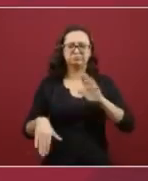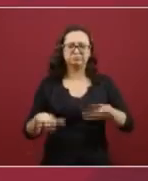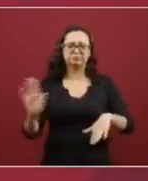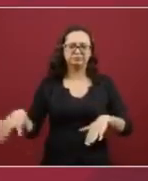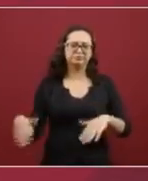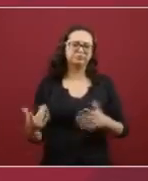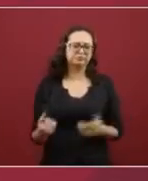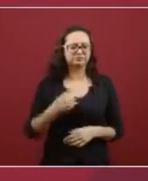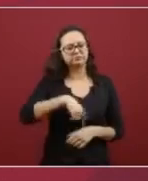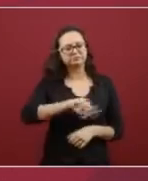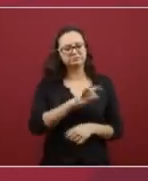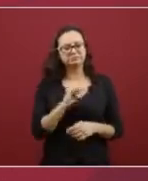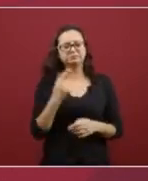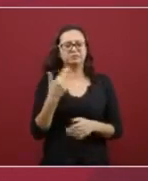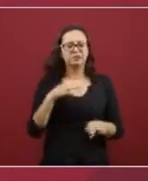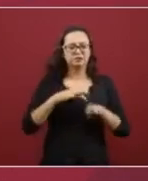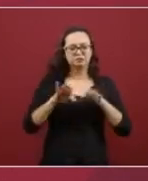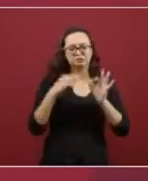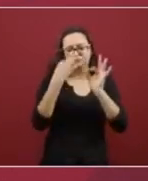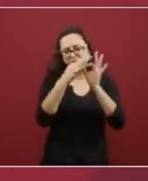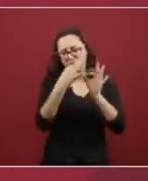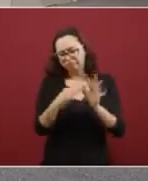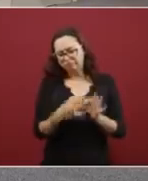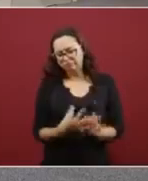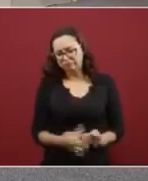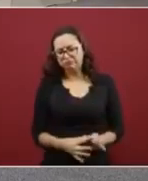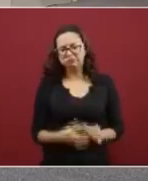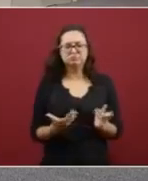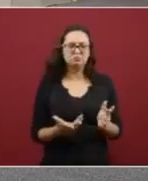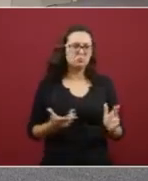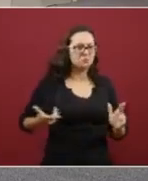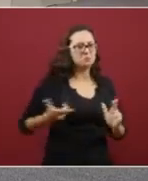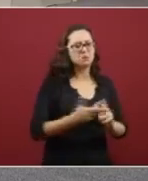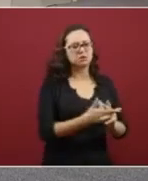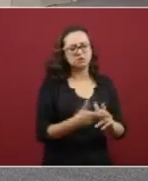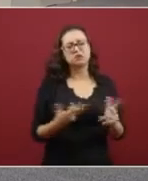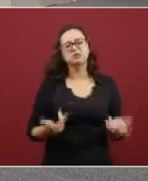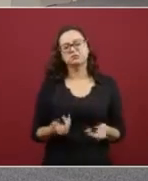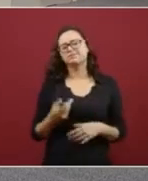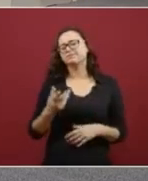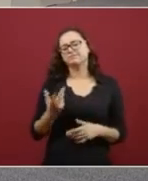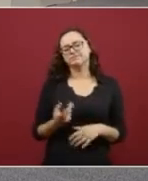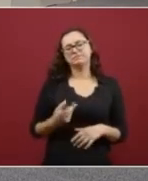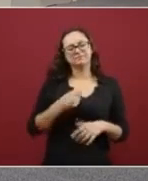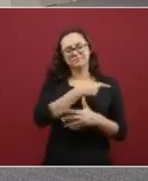cumplimiento de su trabajo. Entonces, vamos a hablar sobre eso el lunes.